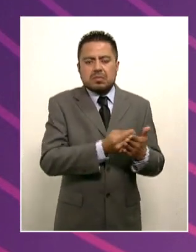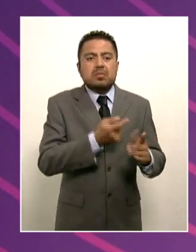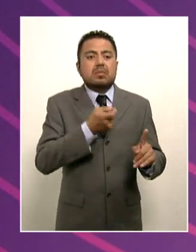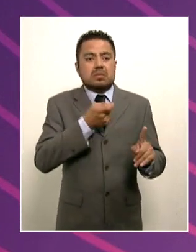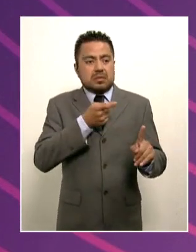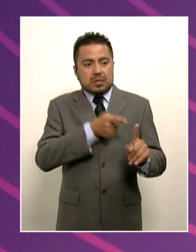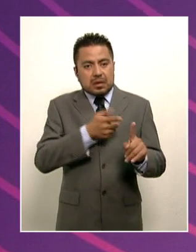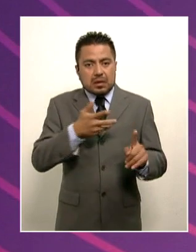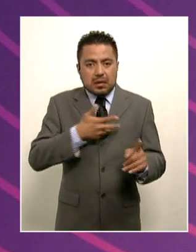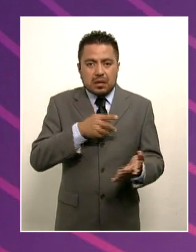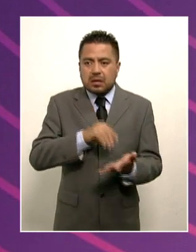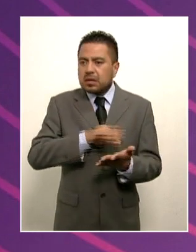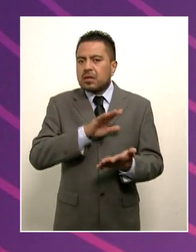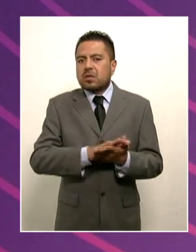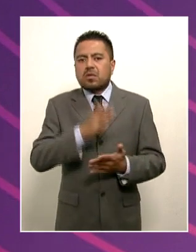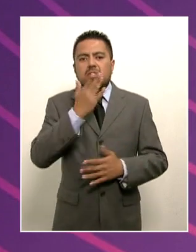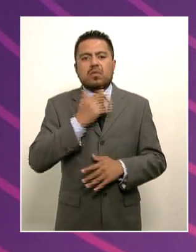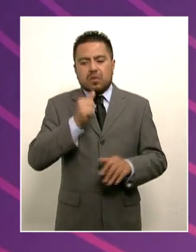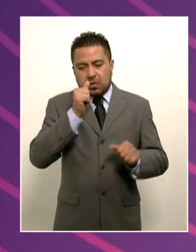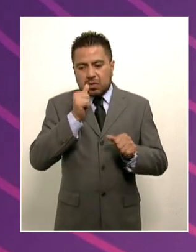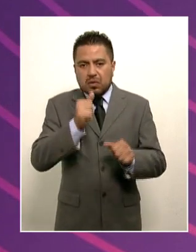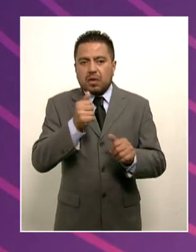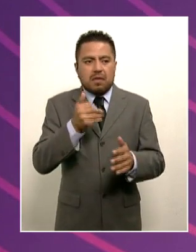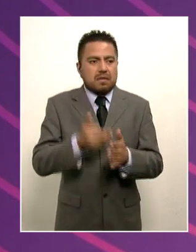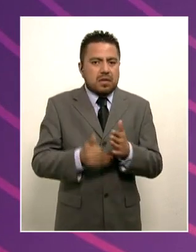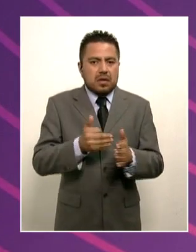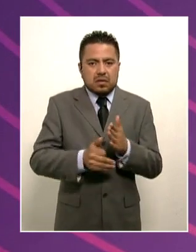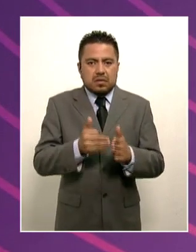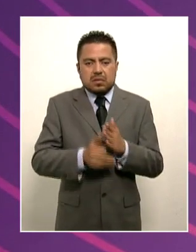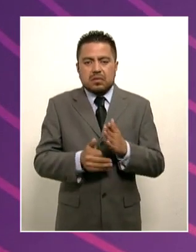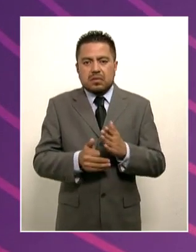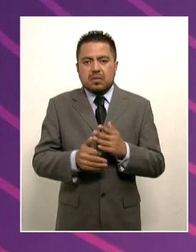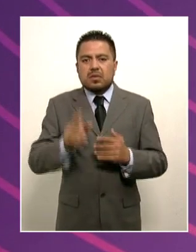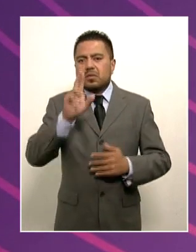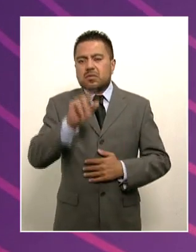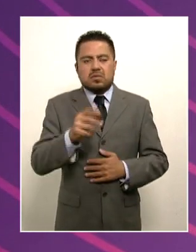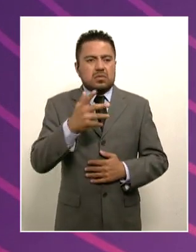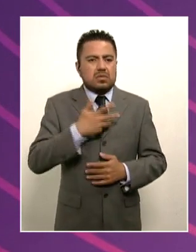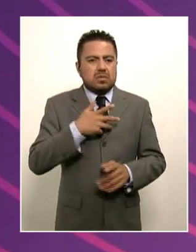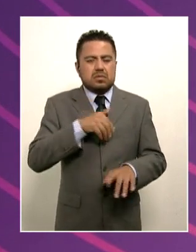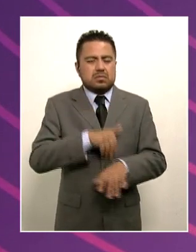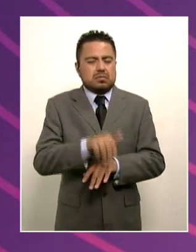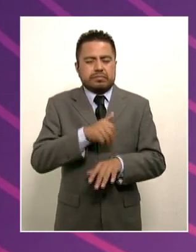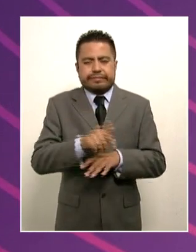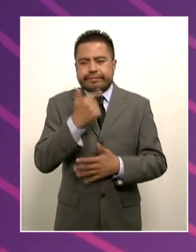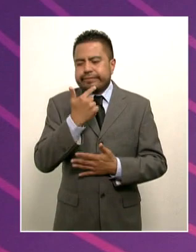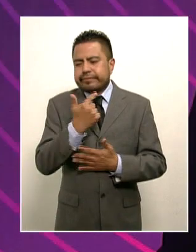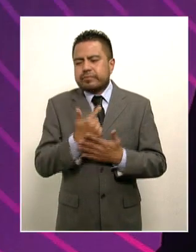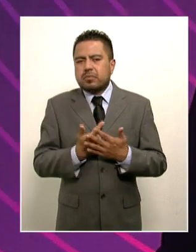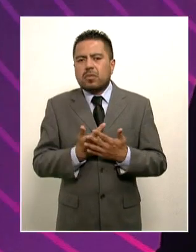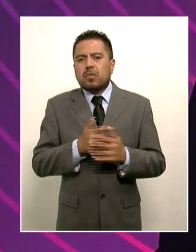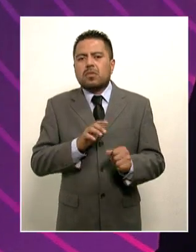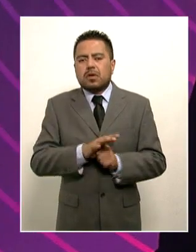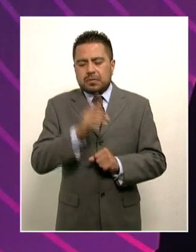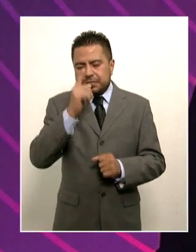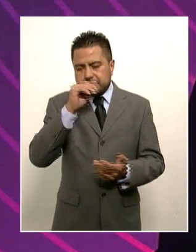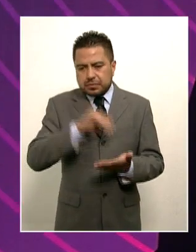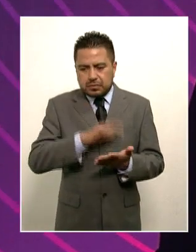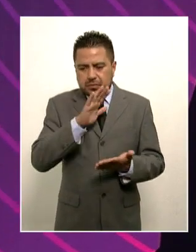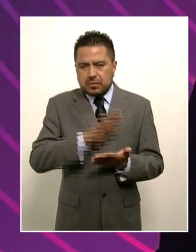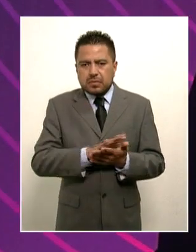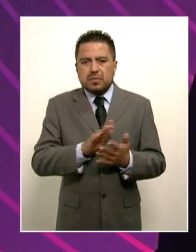asunto ahí todavía que no se ha atendido. No tengo la cifra ahorita del inventario